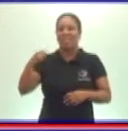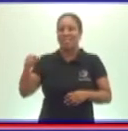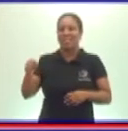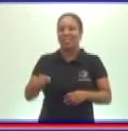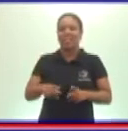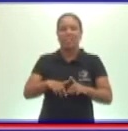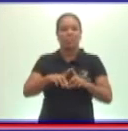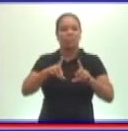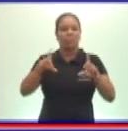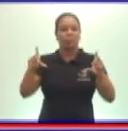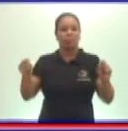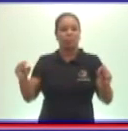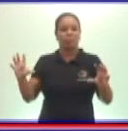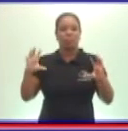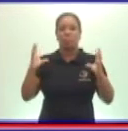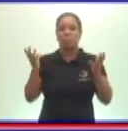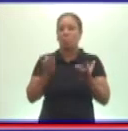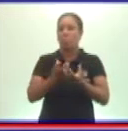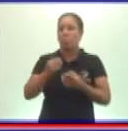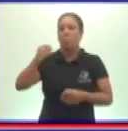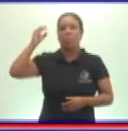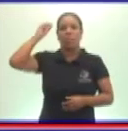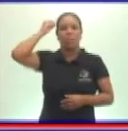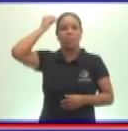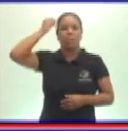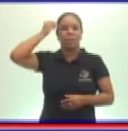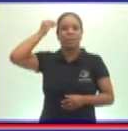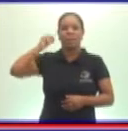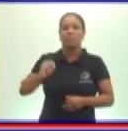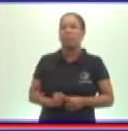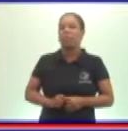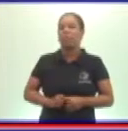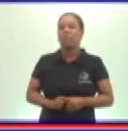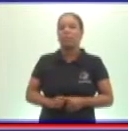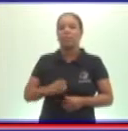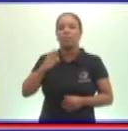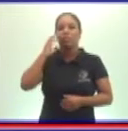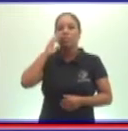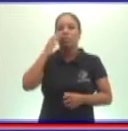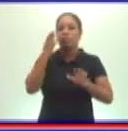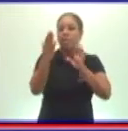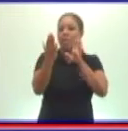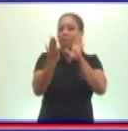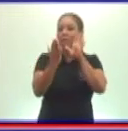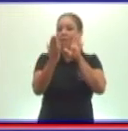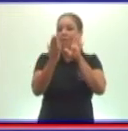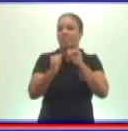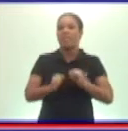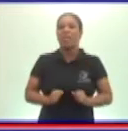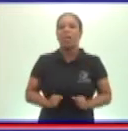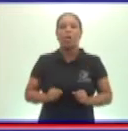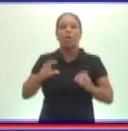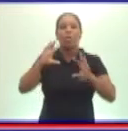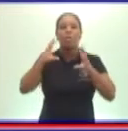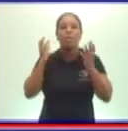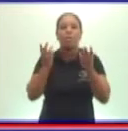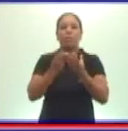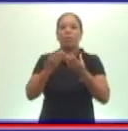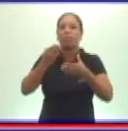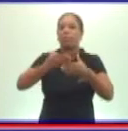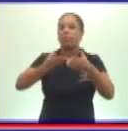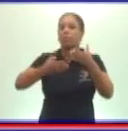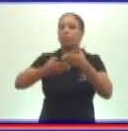mundo en el pensamiento. Los conceptos son reflejos del mundo, son construcciones mentales,